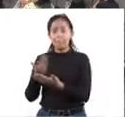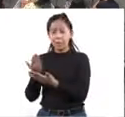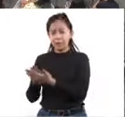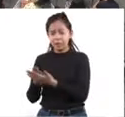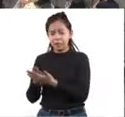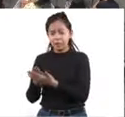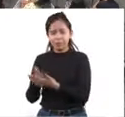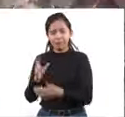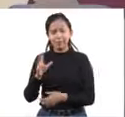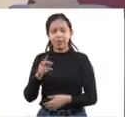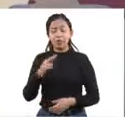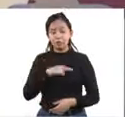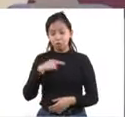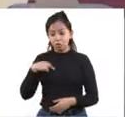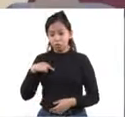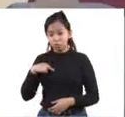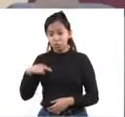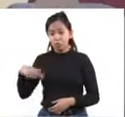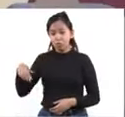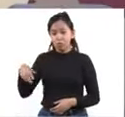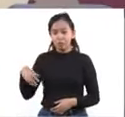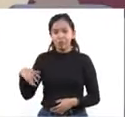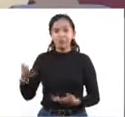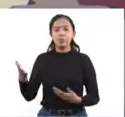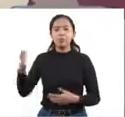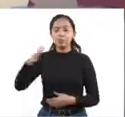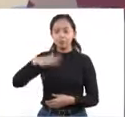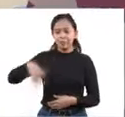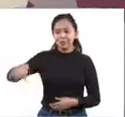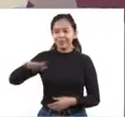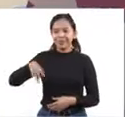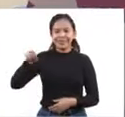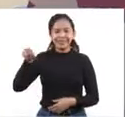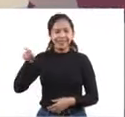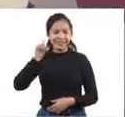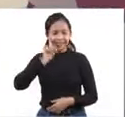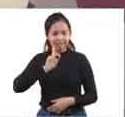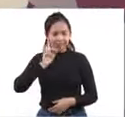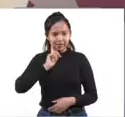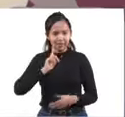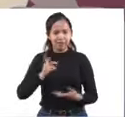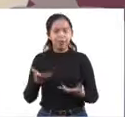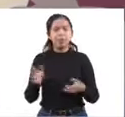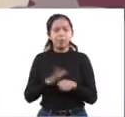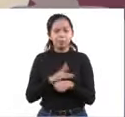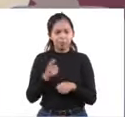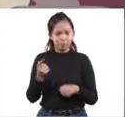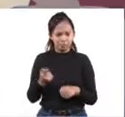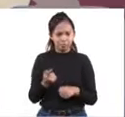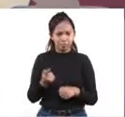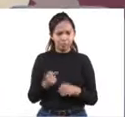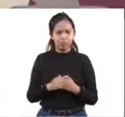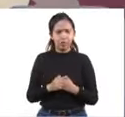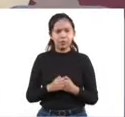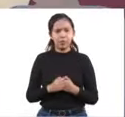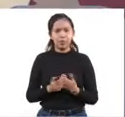buscó, nosotros nos buscamos, porque hay un implícito aquí que